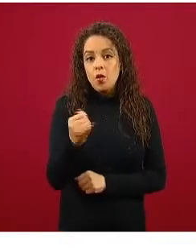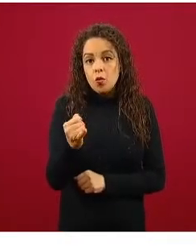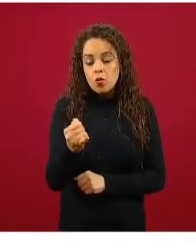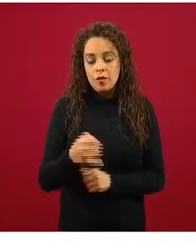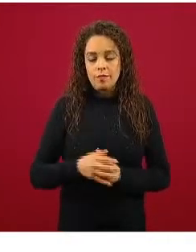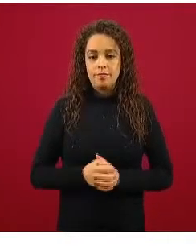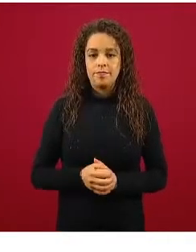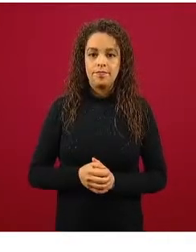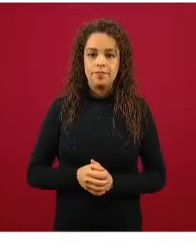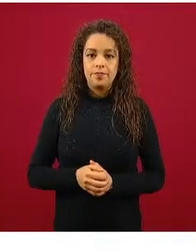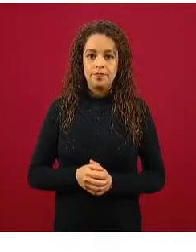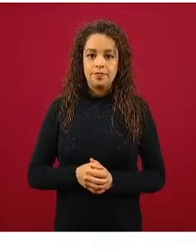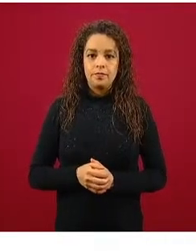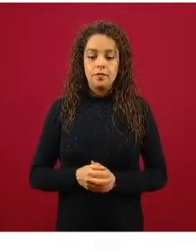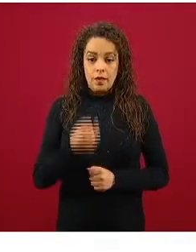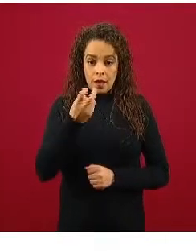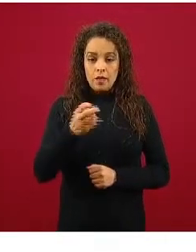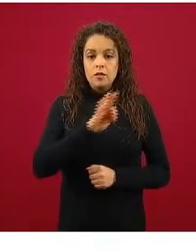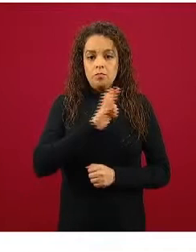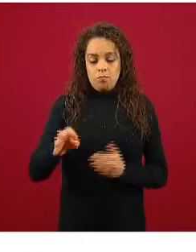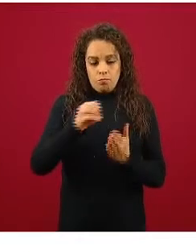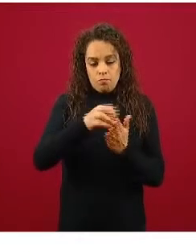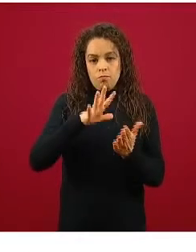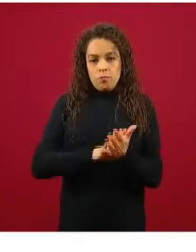lunes. Esto nos llevó a un registro de